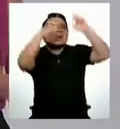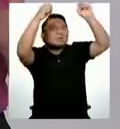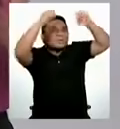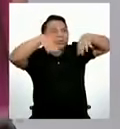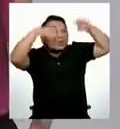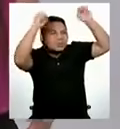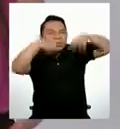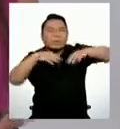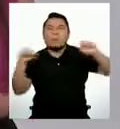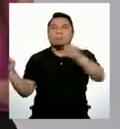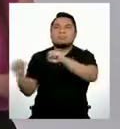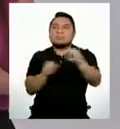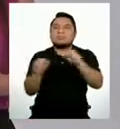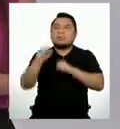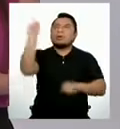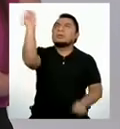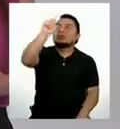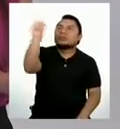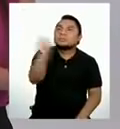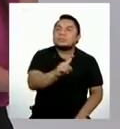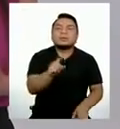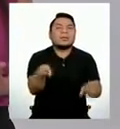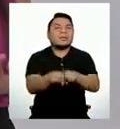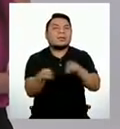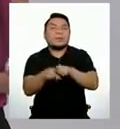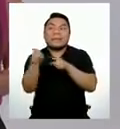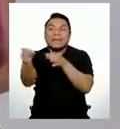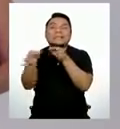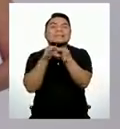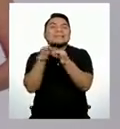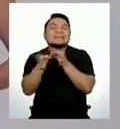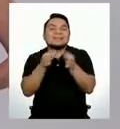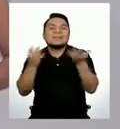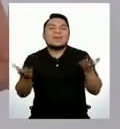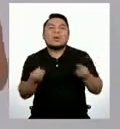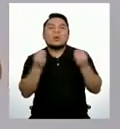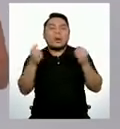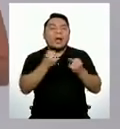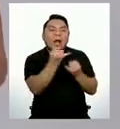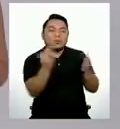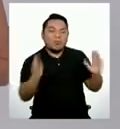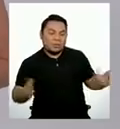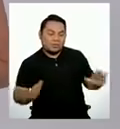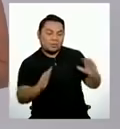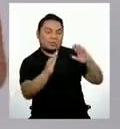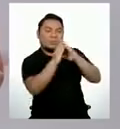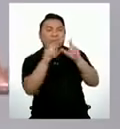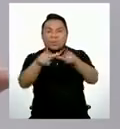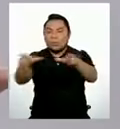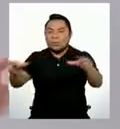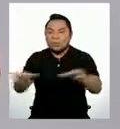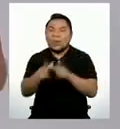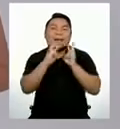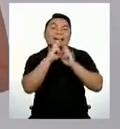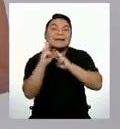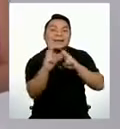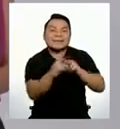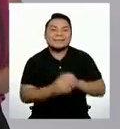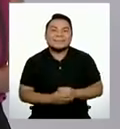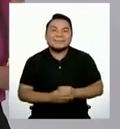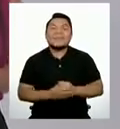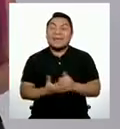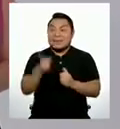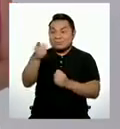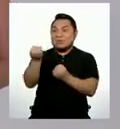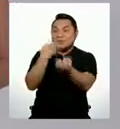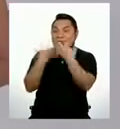temblores, los rayos, así como también nos explican el origen de alguna montaña, una isla o un río. Como el mito